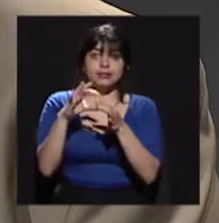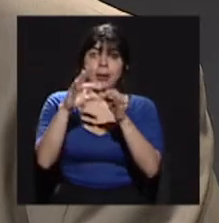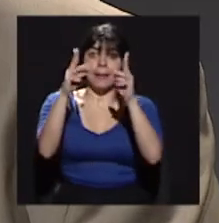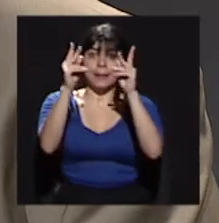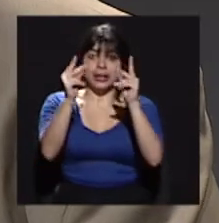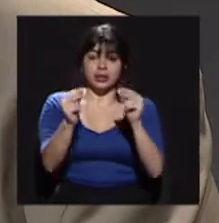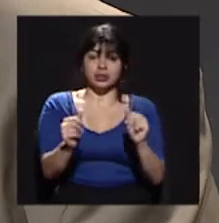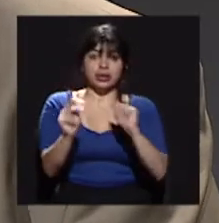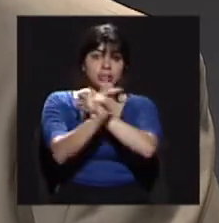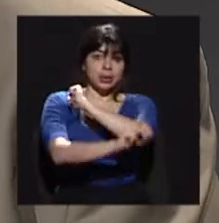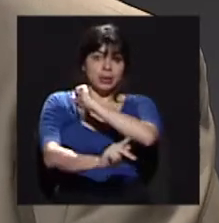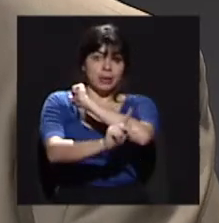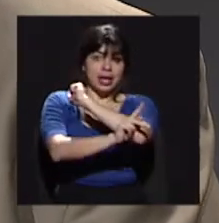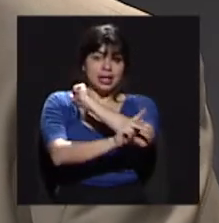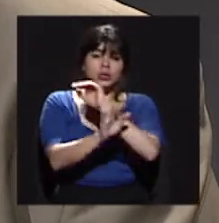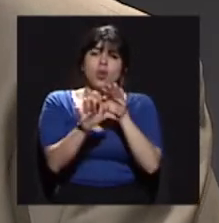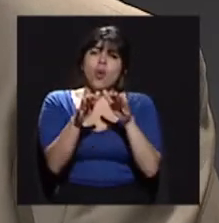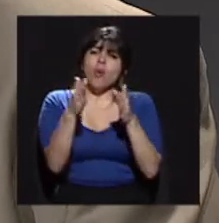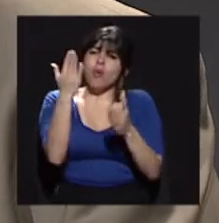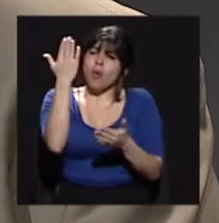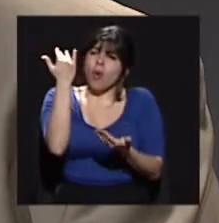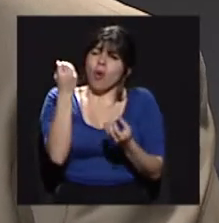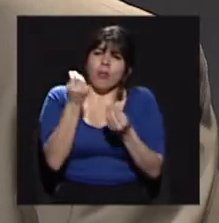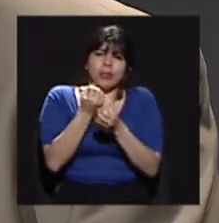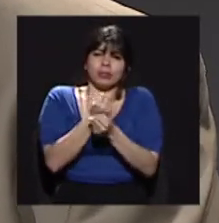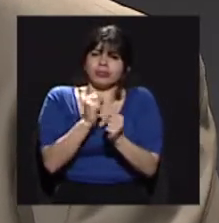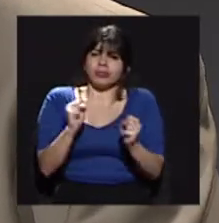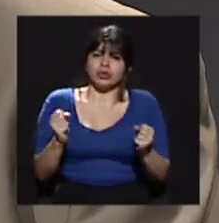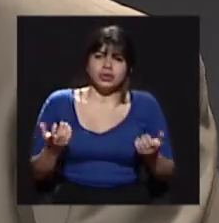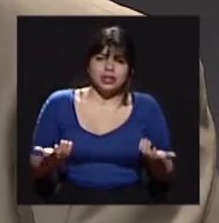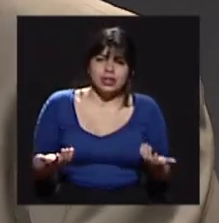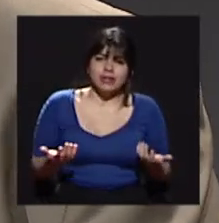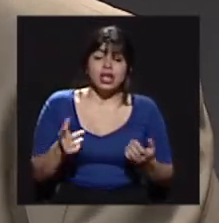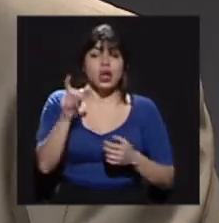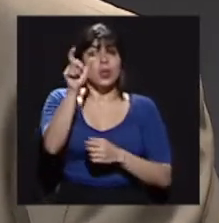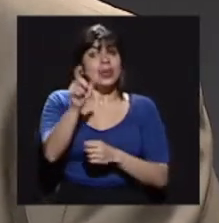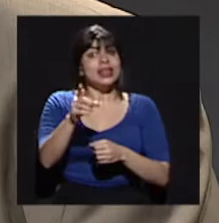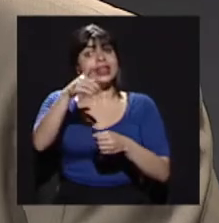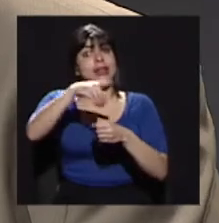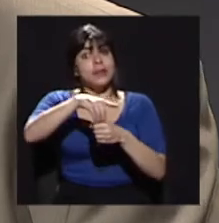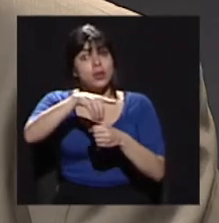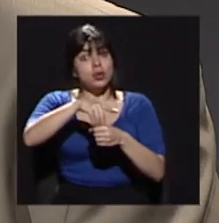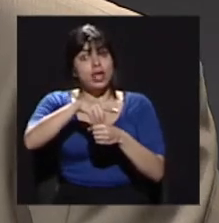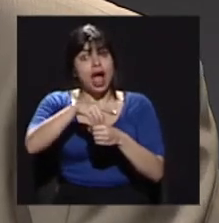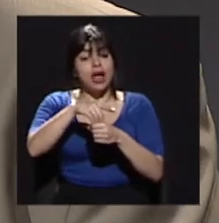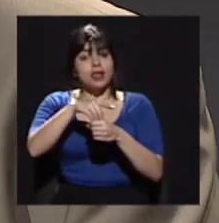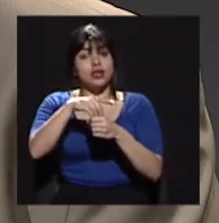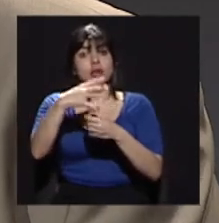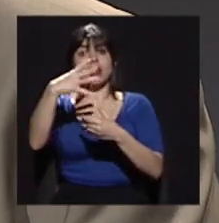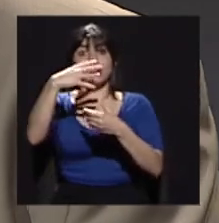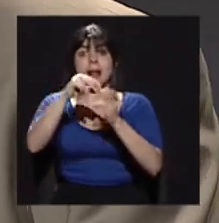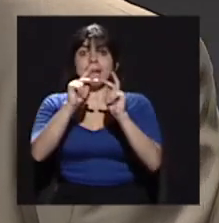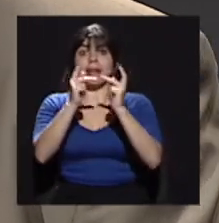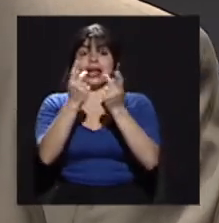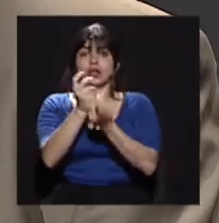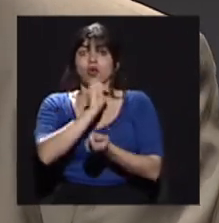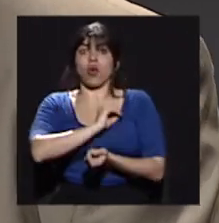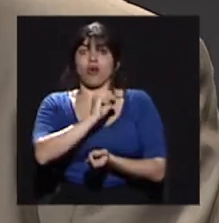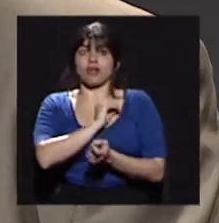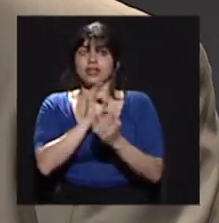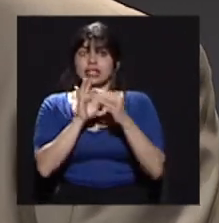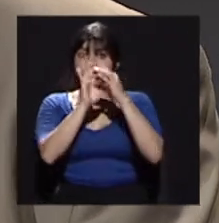de la república como no era posible que un diputado de la bancada oficialista